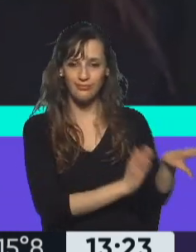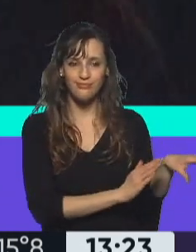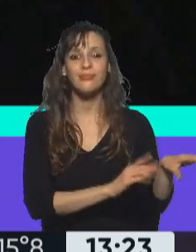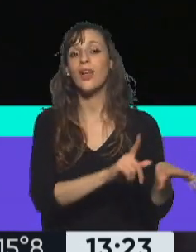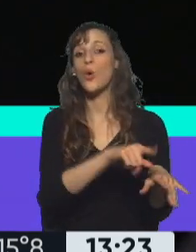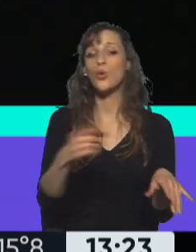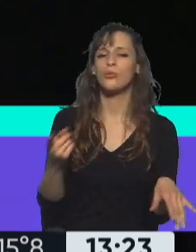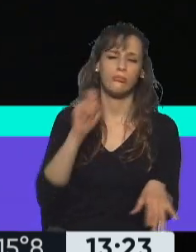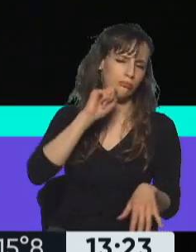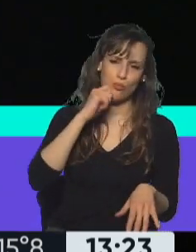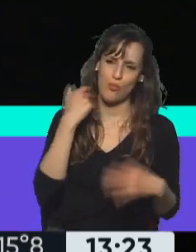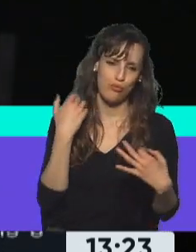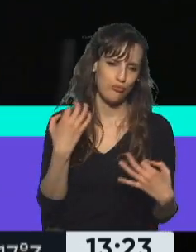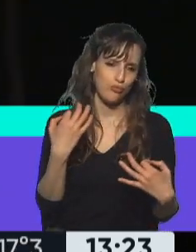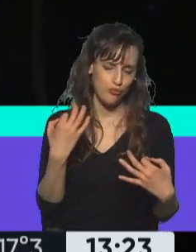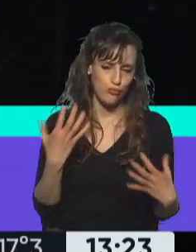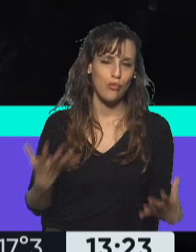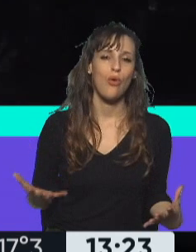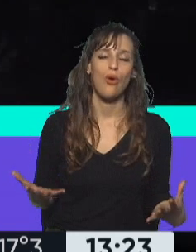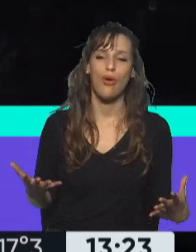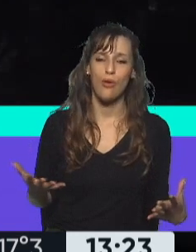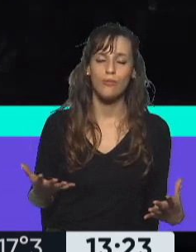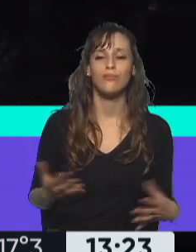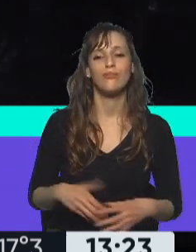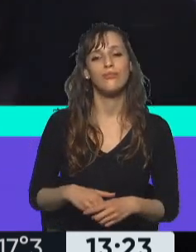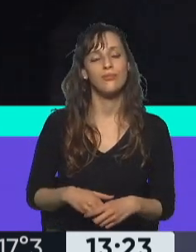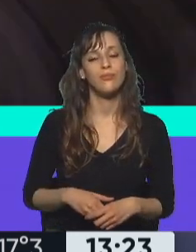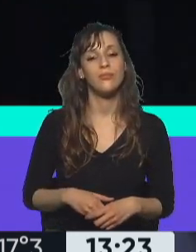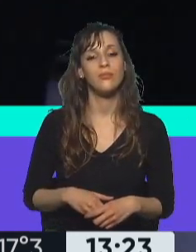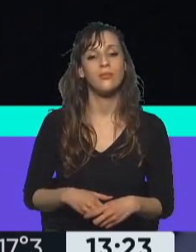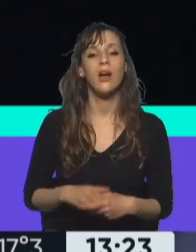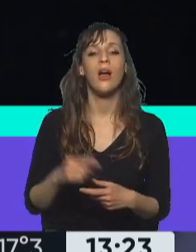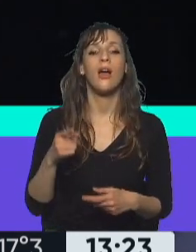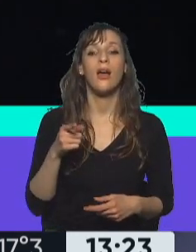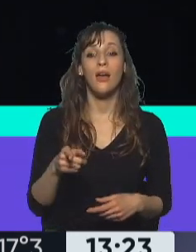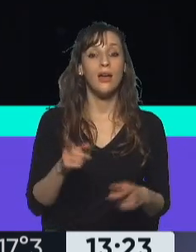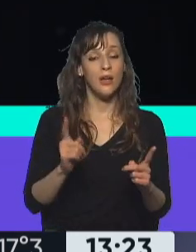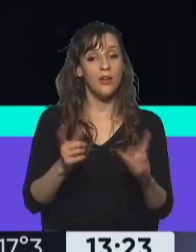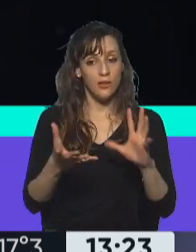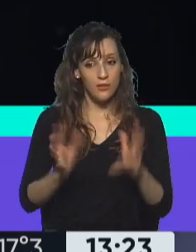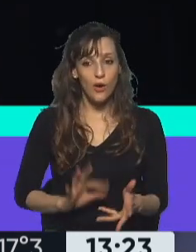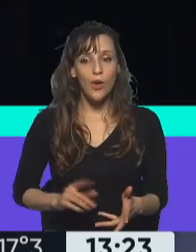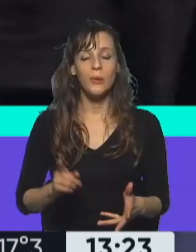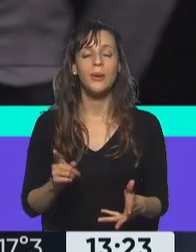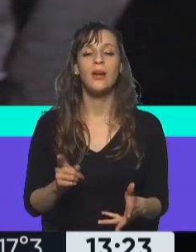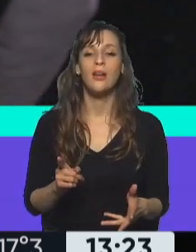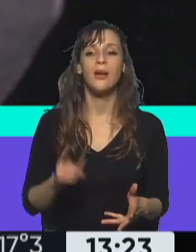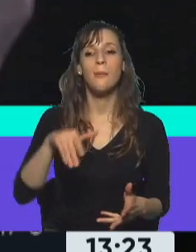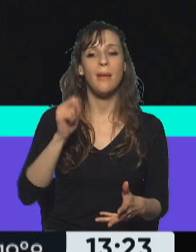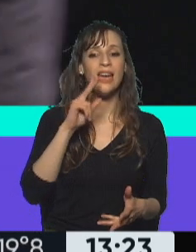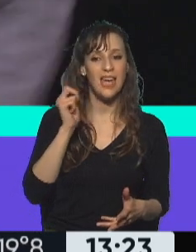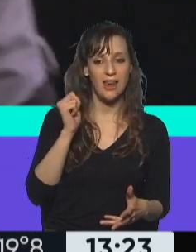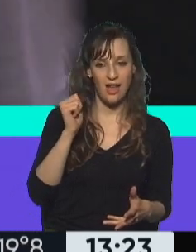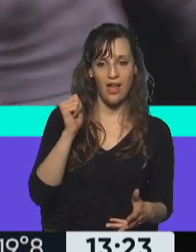estamos viendo, porque Ubu Patagónico abre entonces esta retrospectiva de una creadora sin igual, como es Mariana